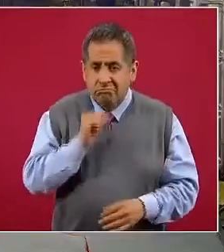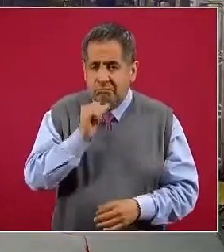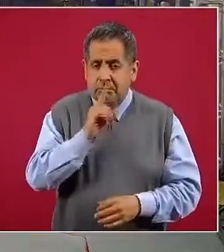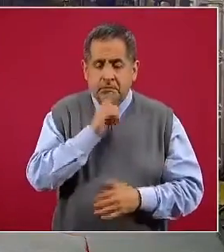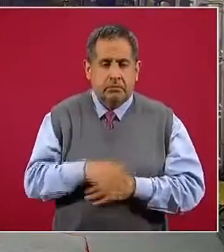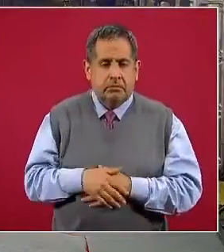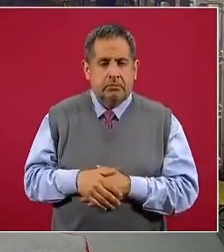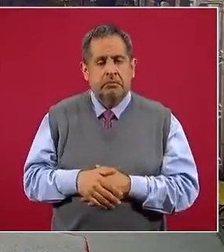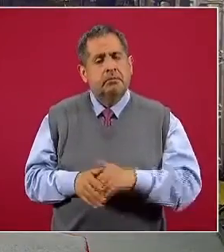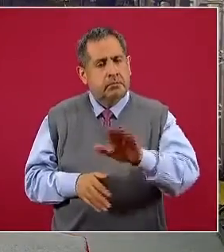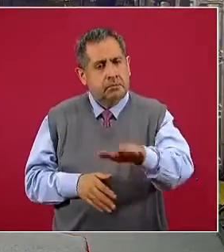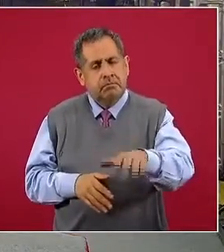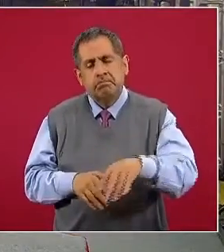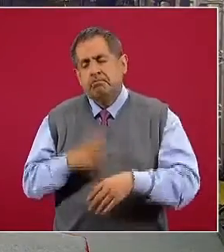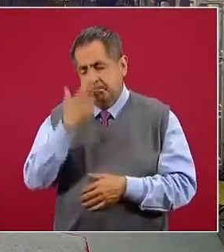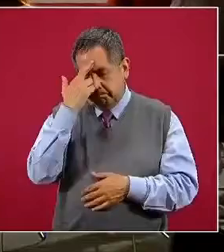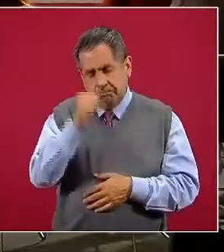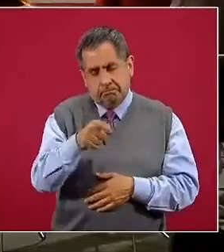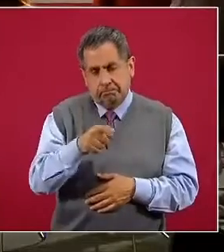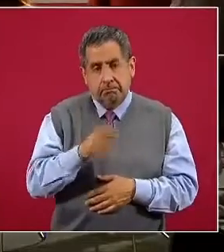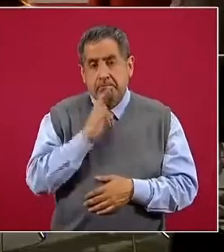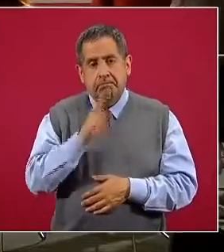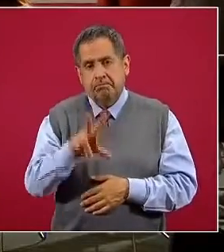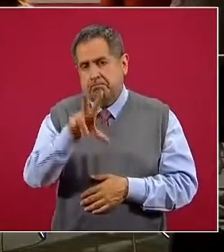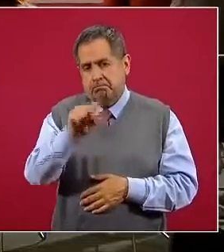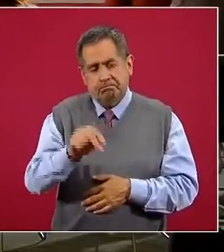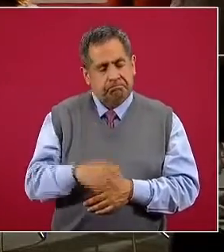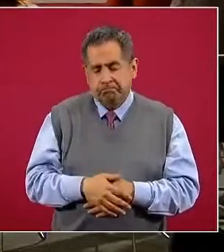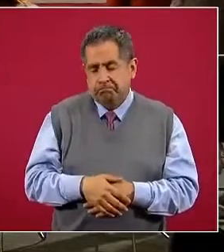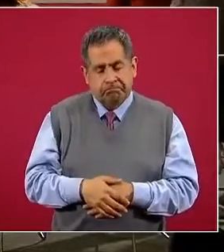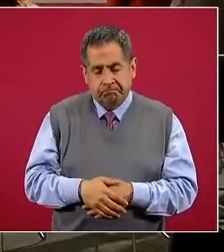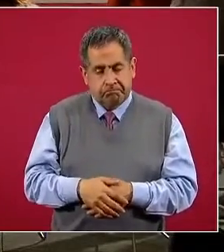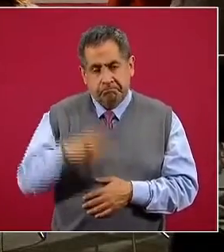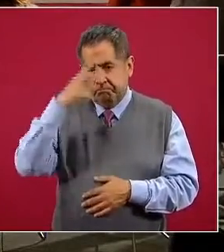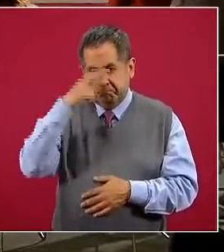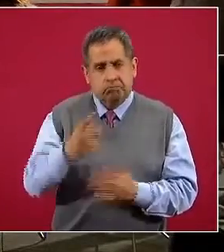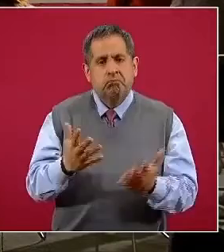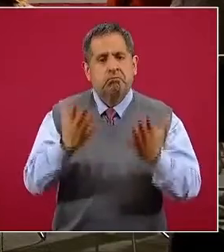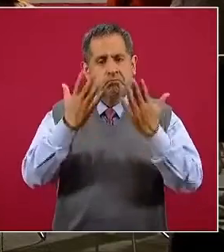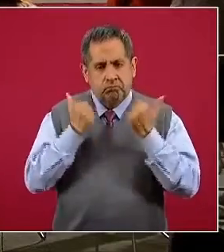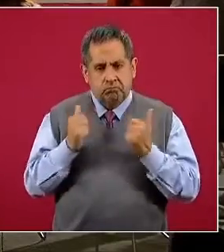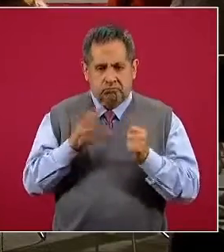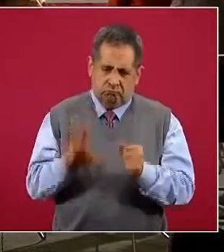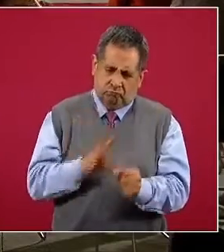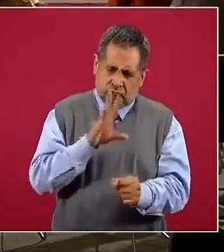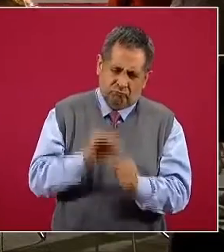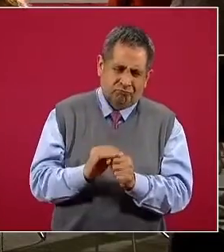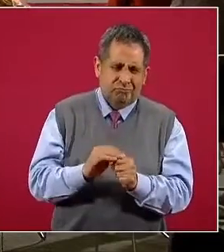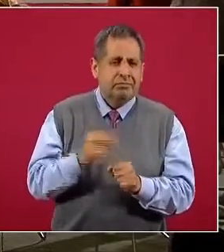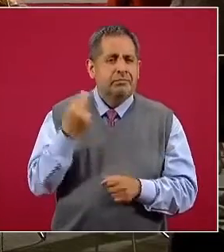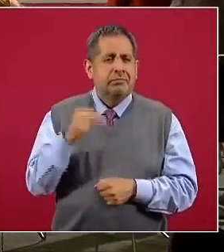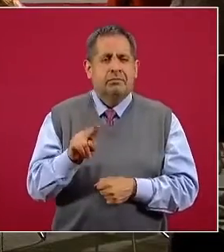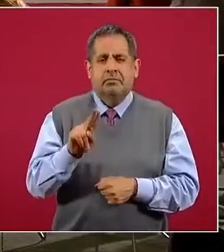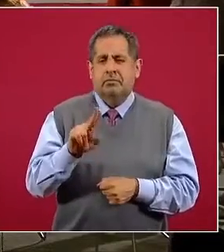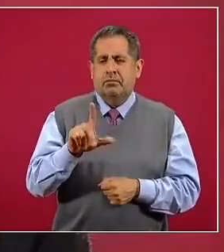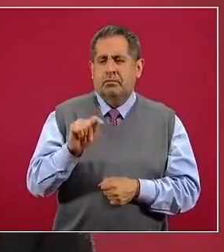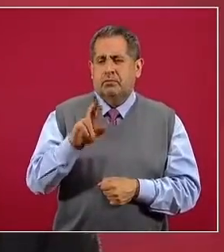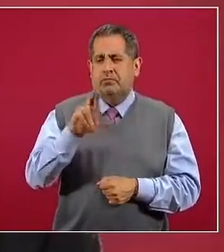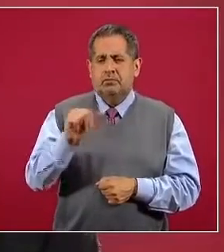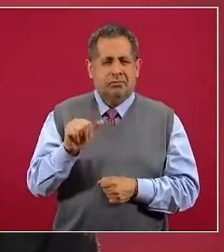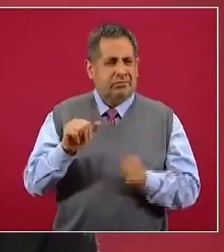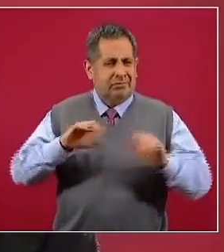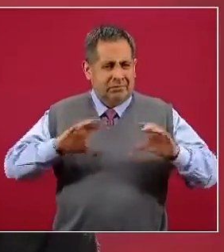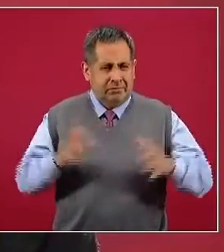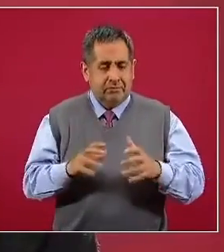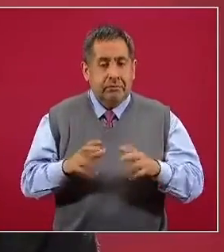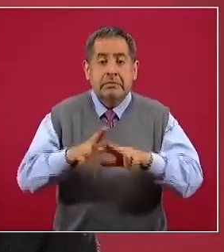Es correcto, la respuesta es no. México no tiene una red de ultracongelación, como no lo tiene ningún país